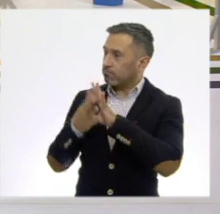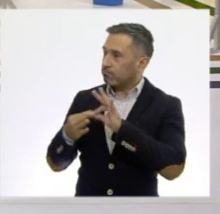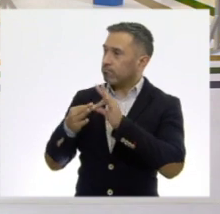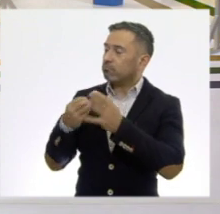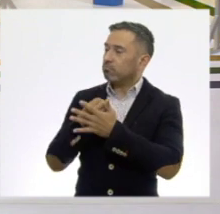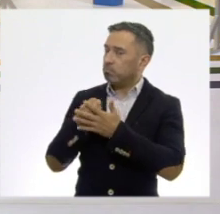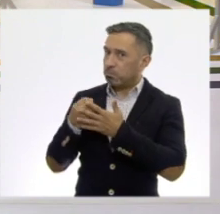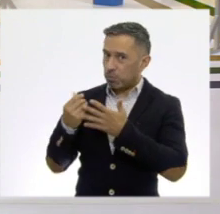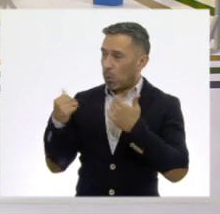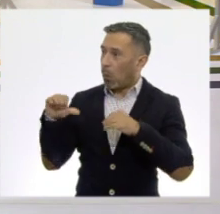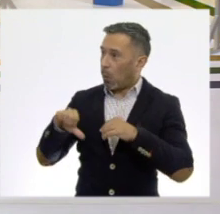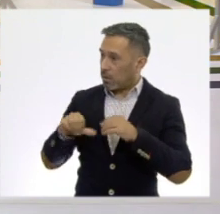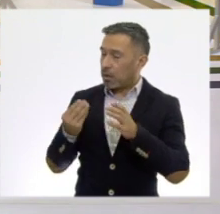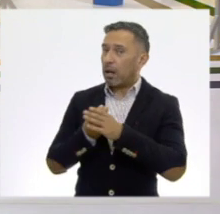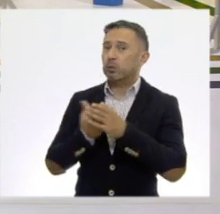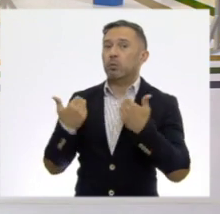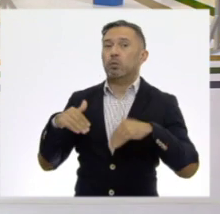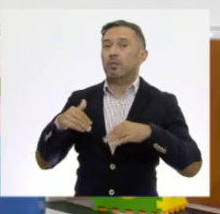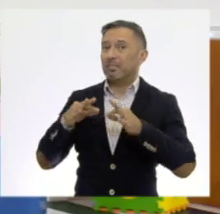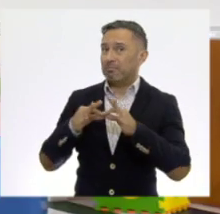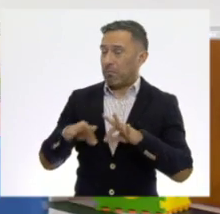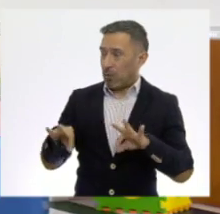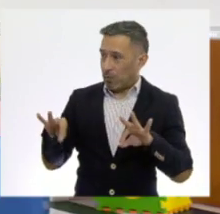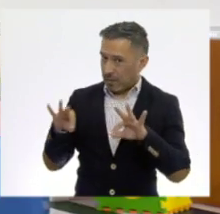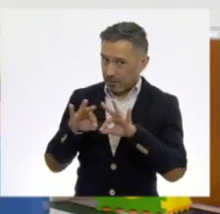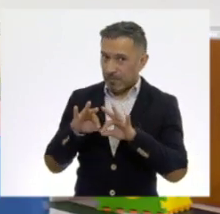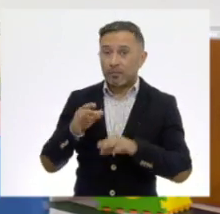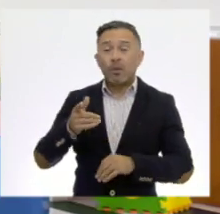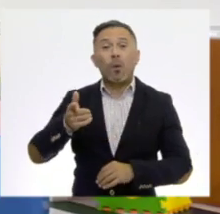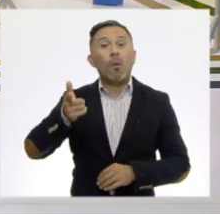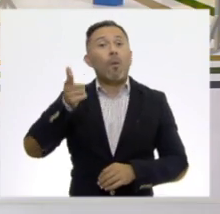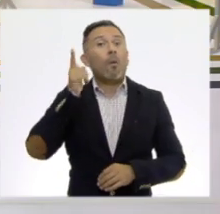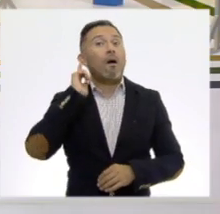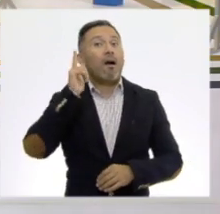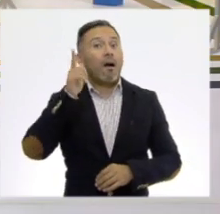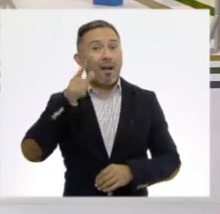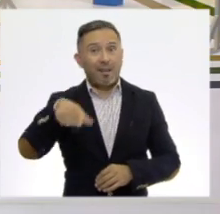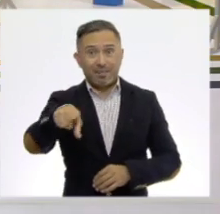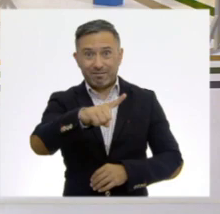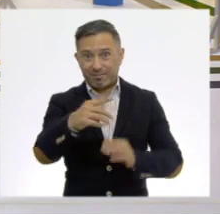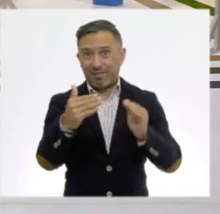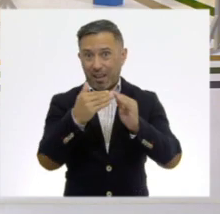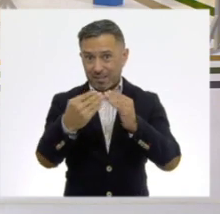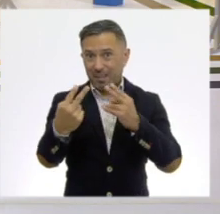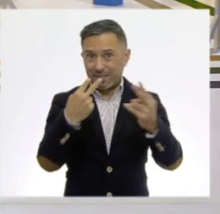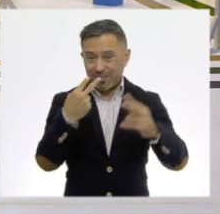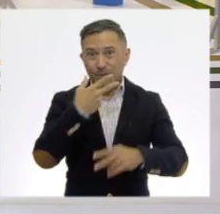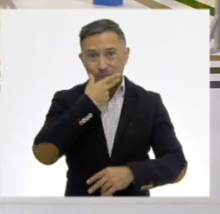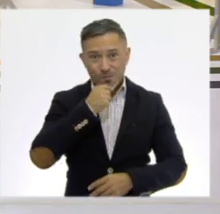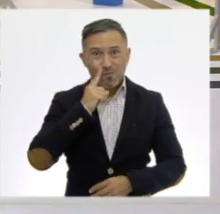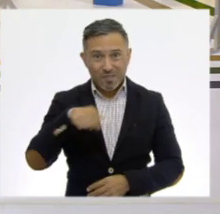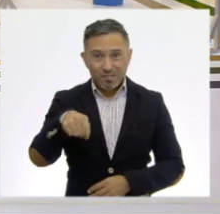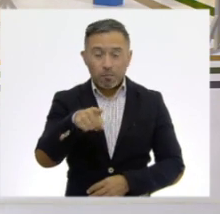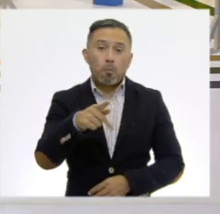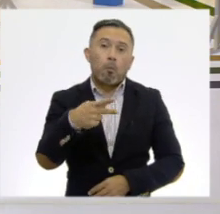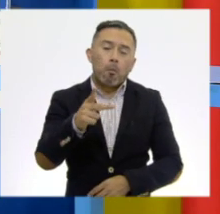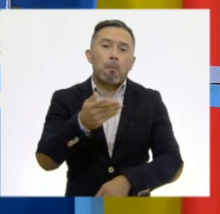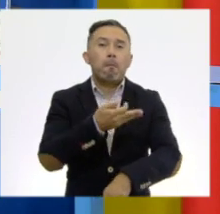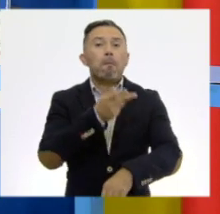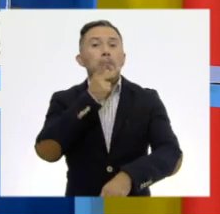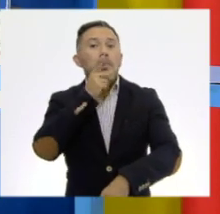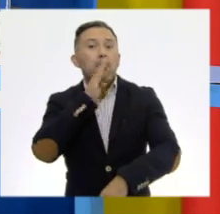una clase muy importante. Ojalá a las niñas y a los niños en casa les haya acompañado un familiar,